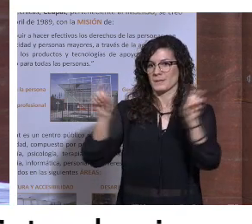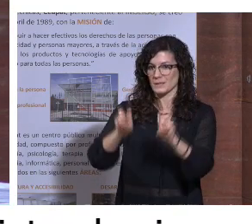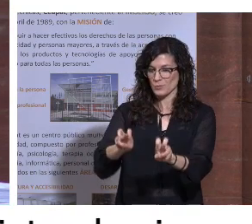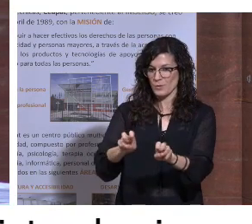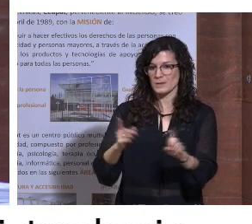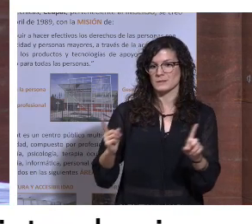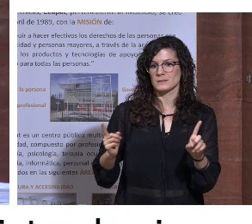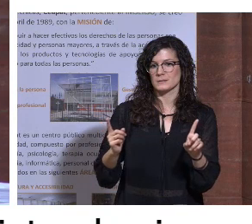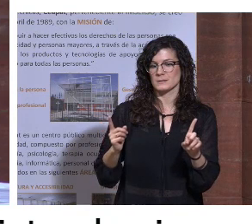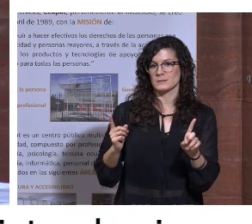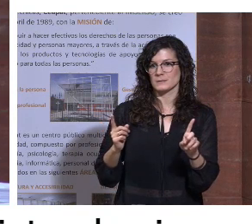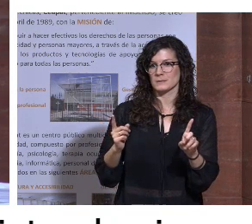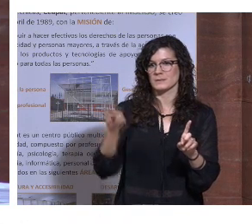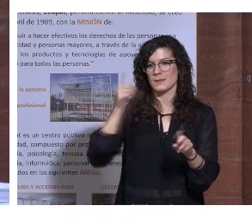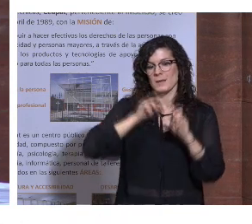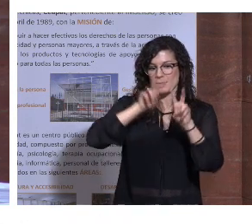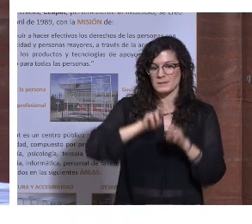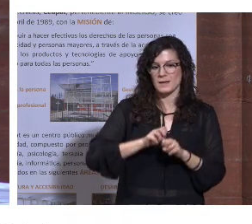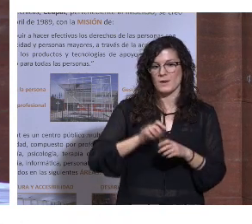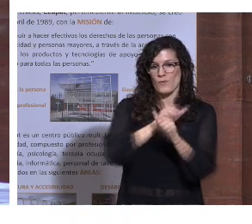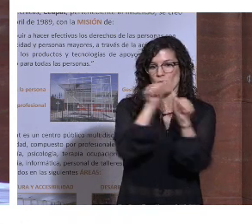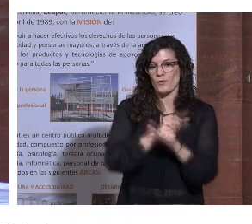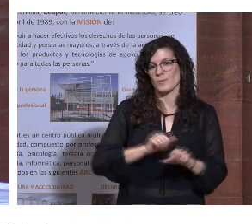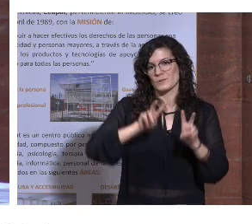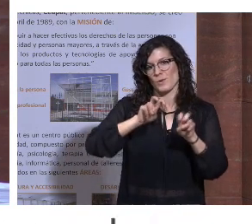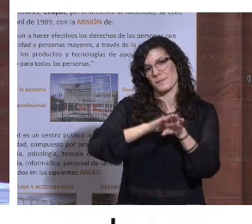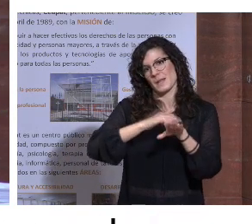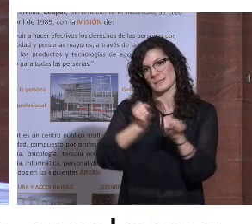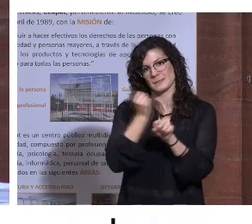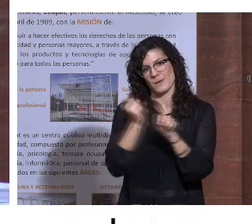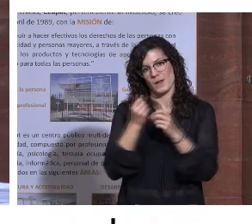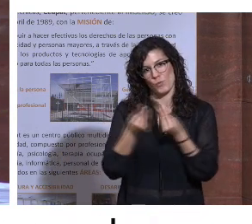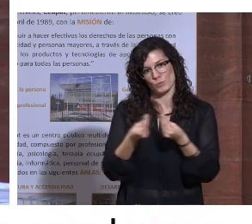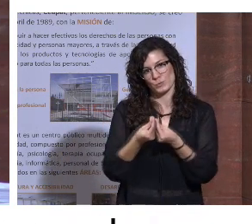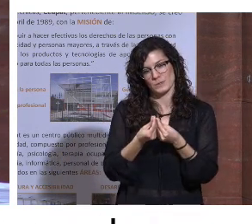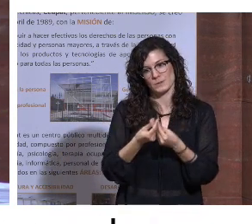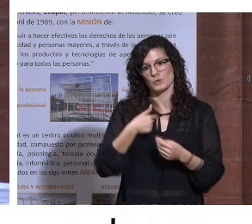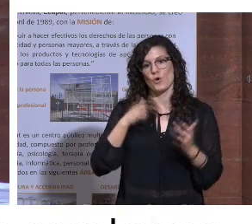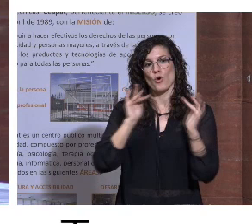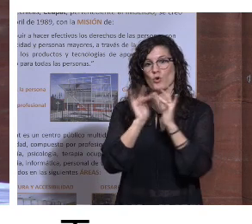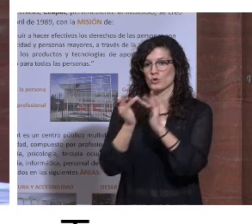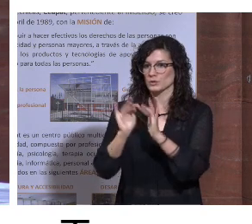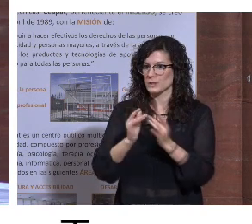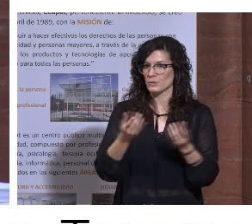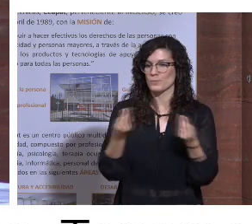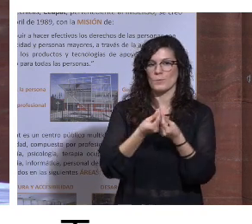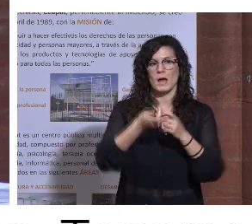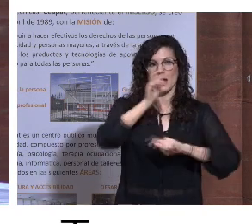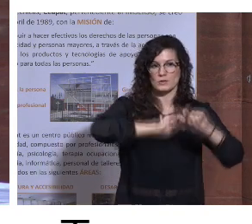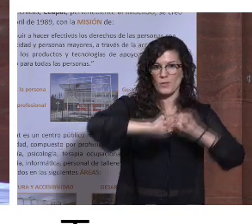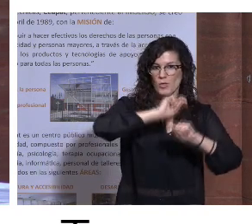y explorar nuevas formas de trabajar juntos. Tenemos muchos contactos en asociaciones,